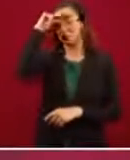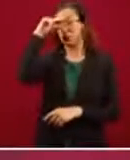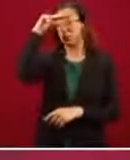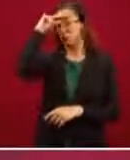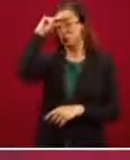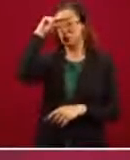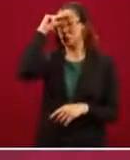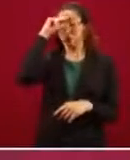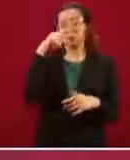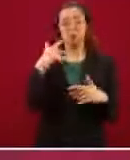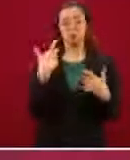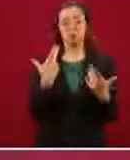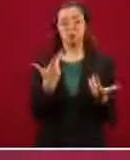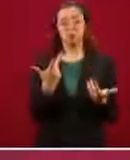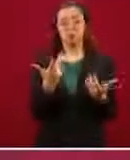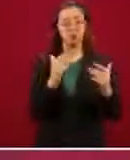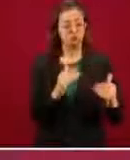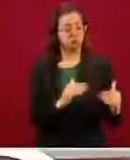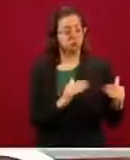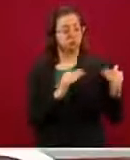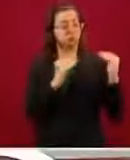sabe